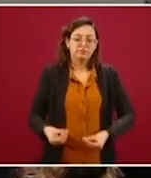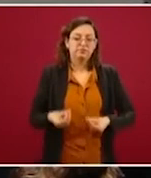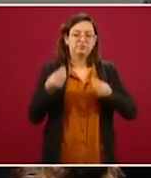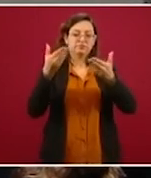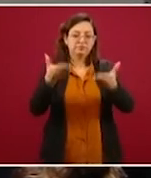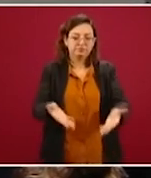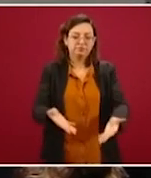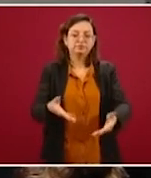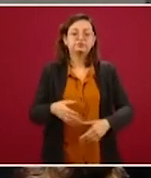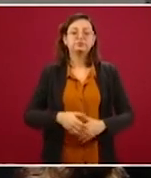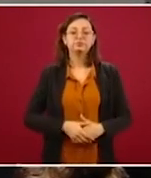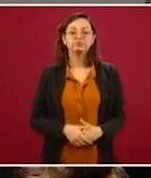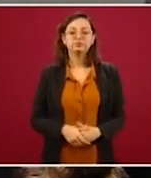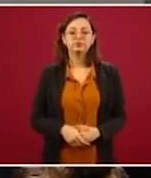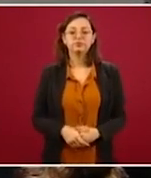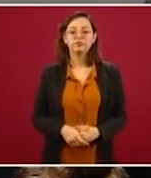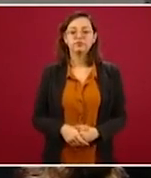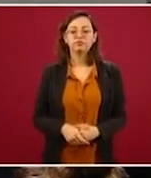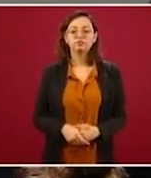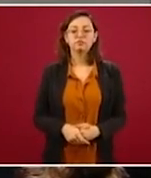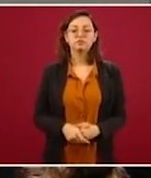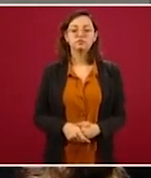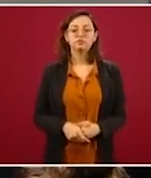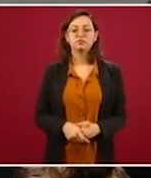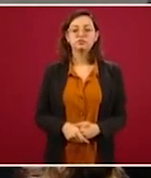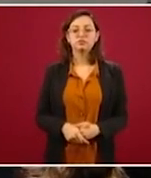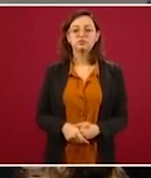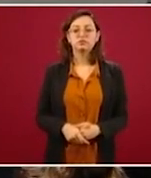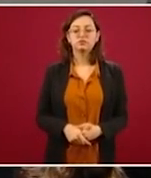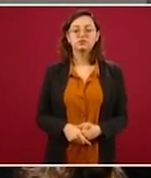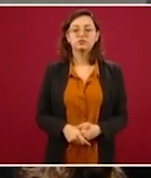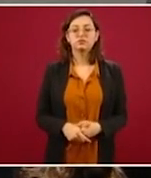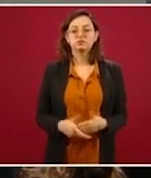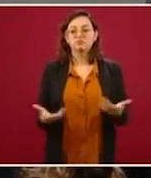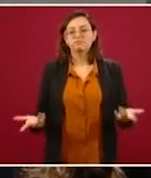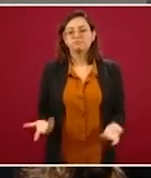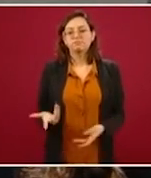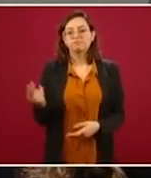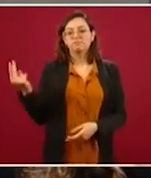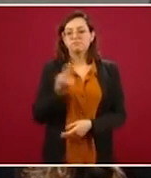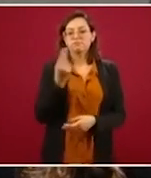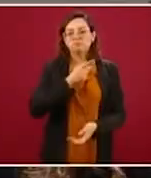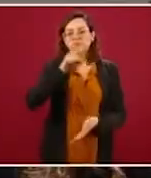para que tengamos dónde construir.